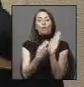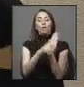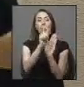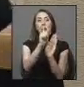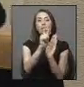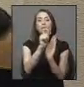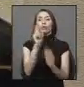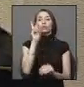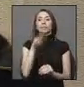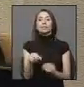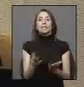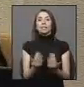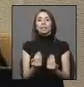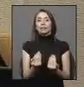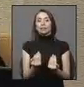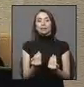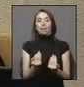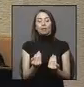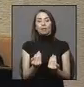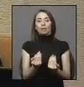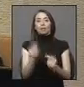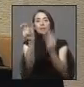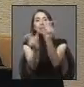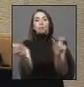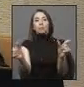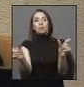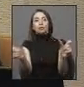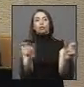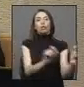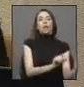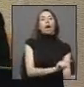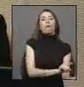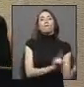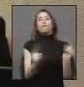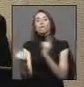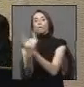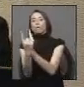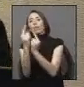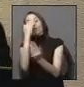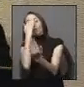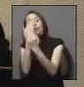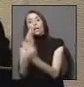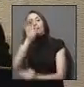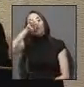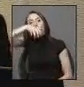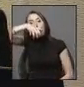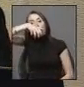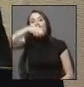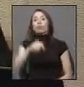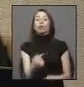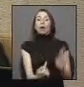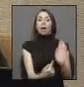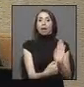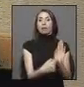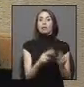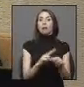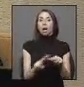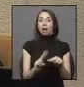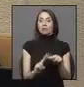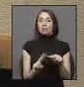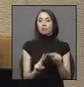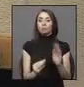sin necesidad de que concurrieran las personas ante el notario. Y en consecuencia lo que se está haciendo aquí es